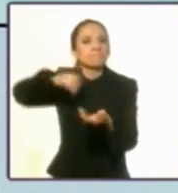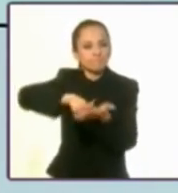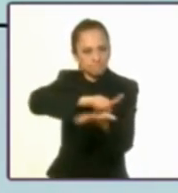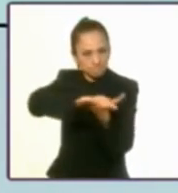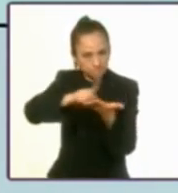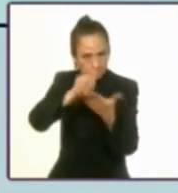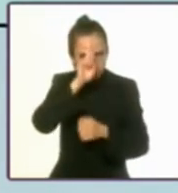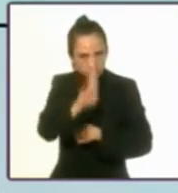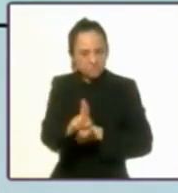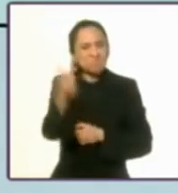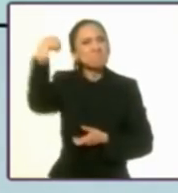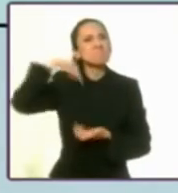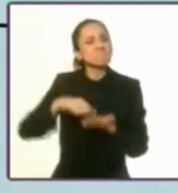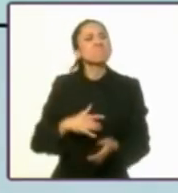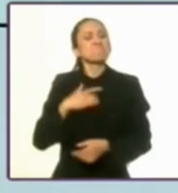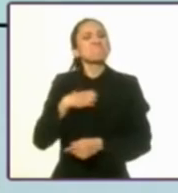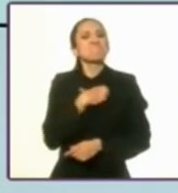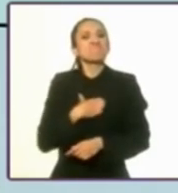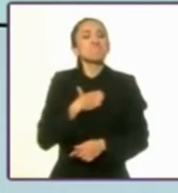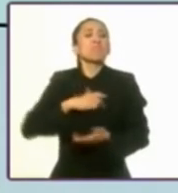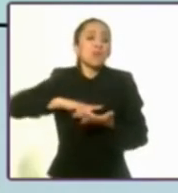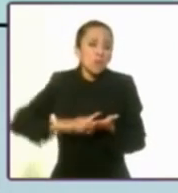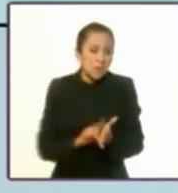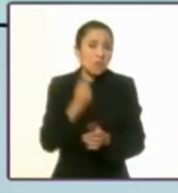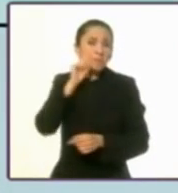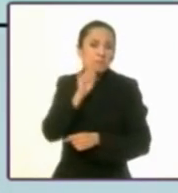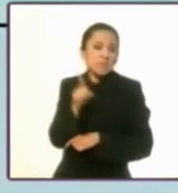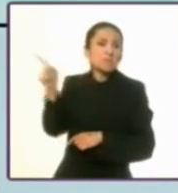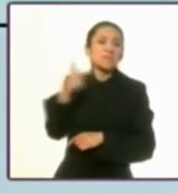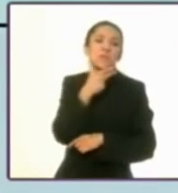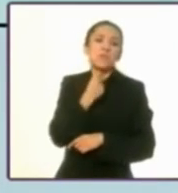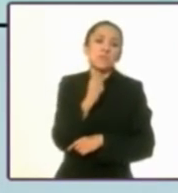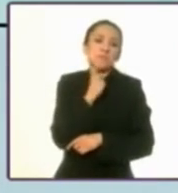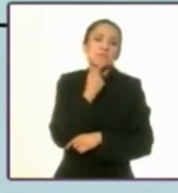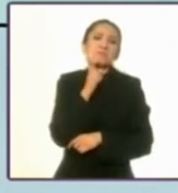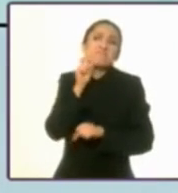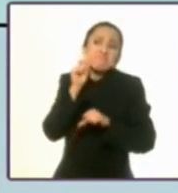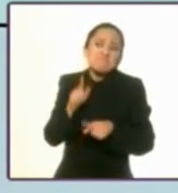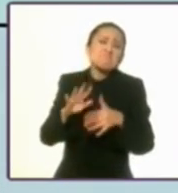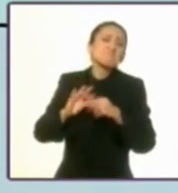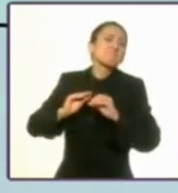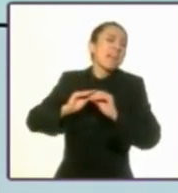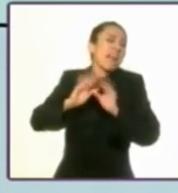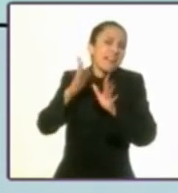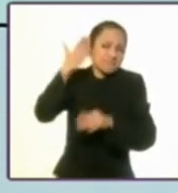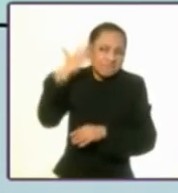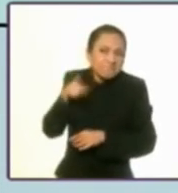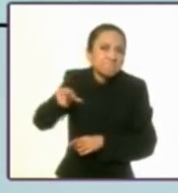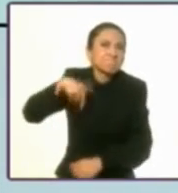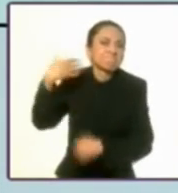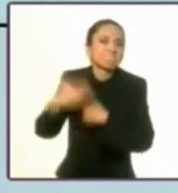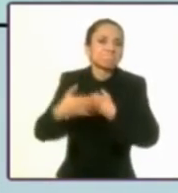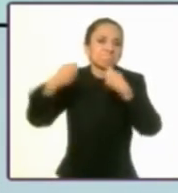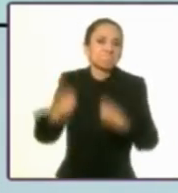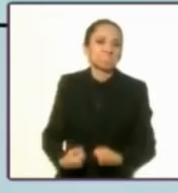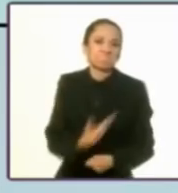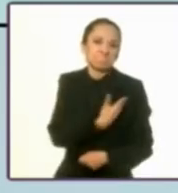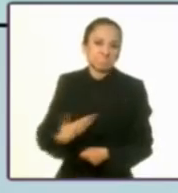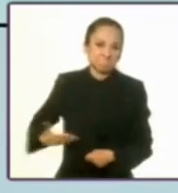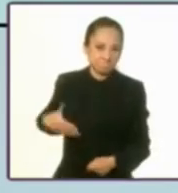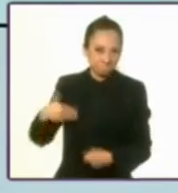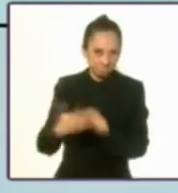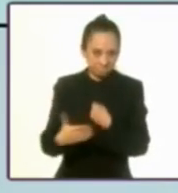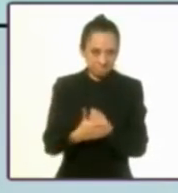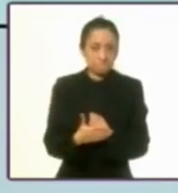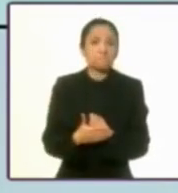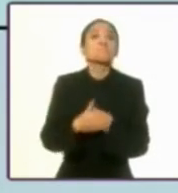porque de nuevo andrés manuel lópez obrador cada vez es más claro va a ser el próximo presidente de la república y vamos a hacer equipo